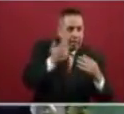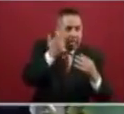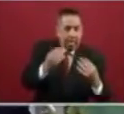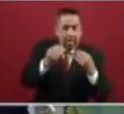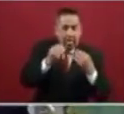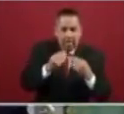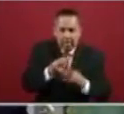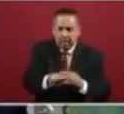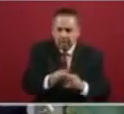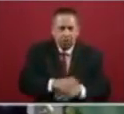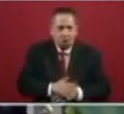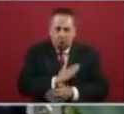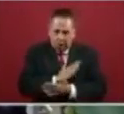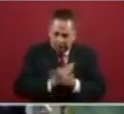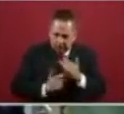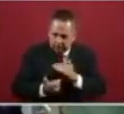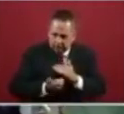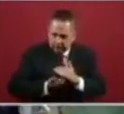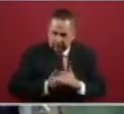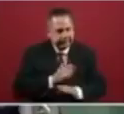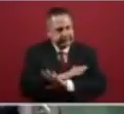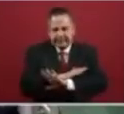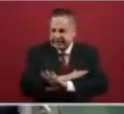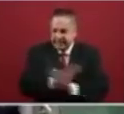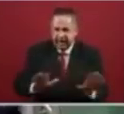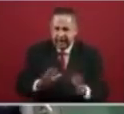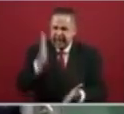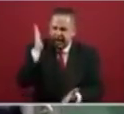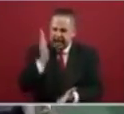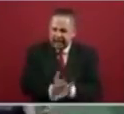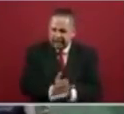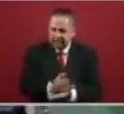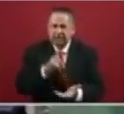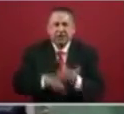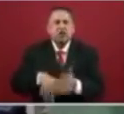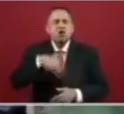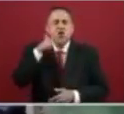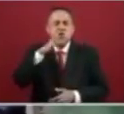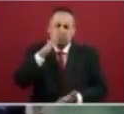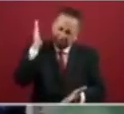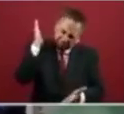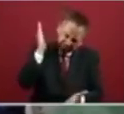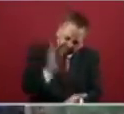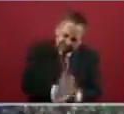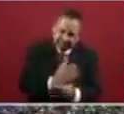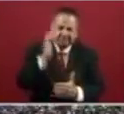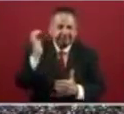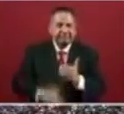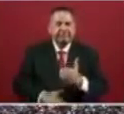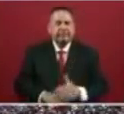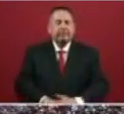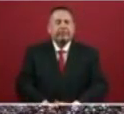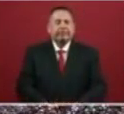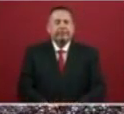el famoso moche y desde luego la corrupción.